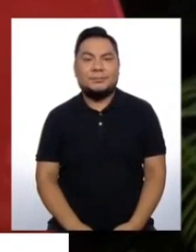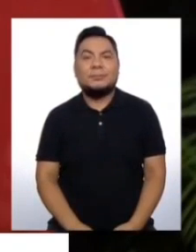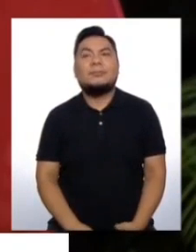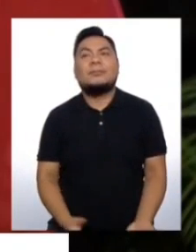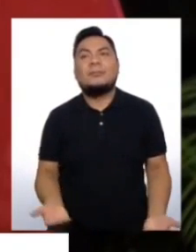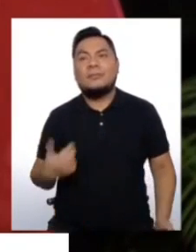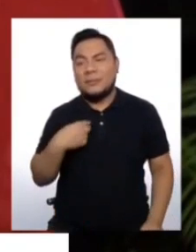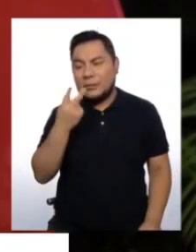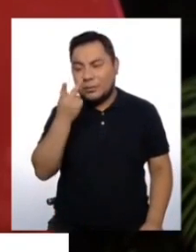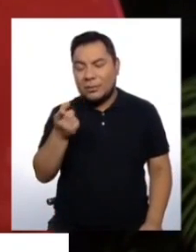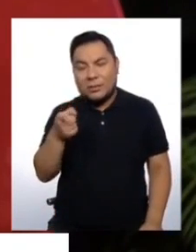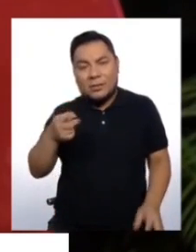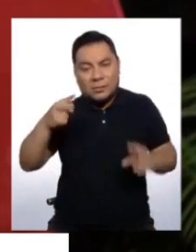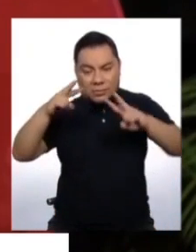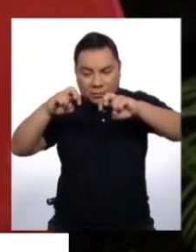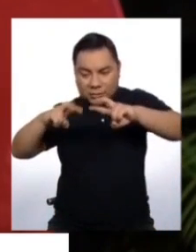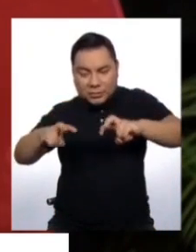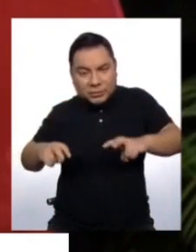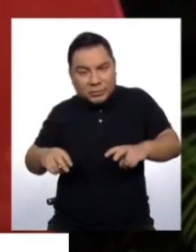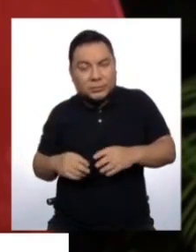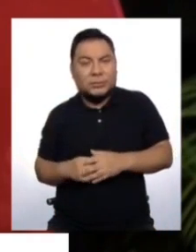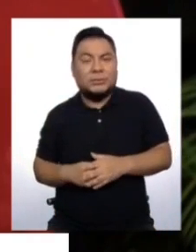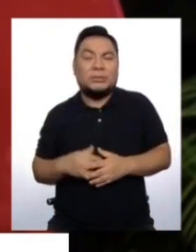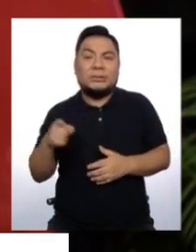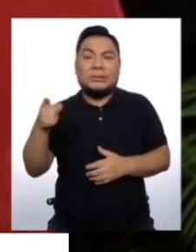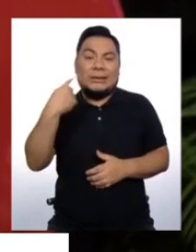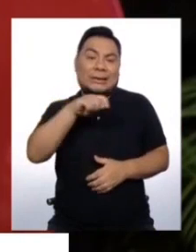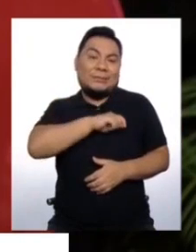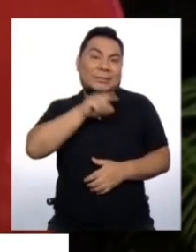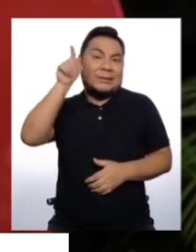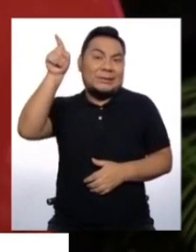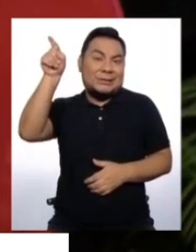Yo veía un estudio que hizo España